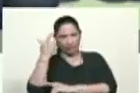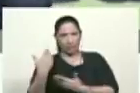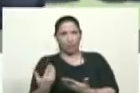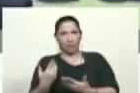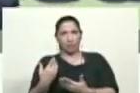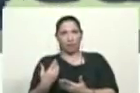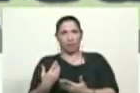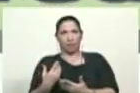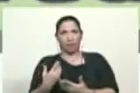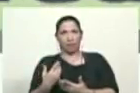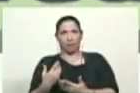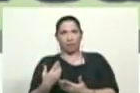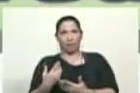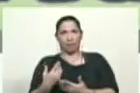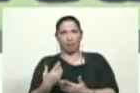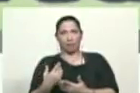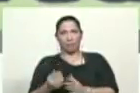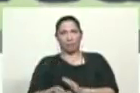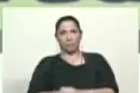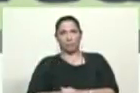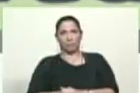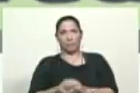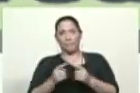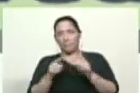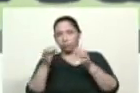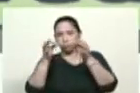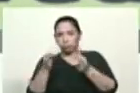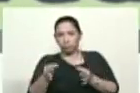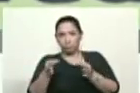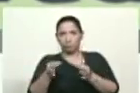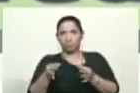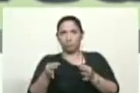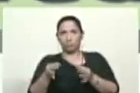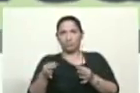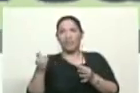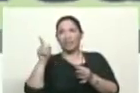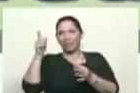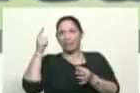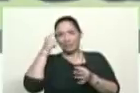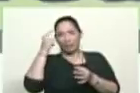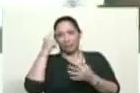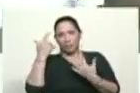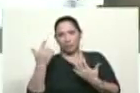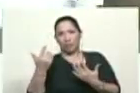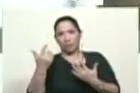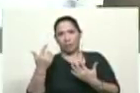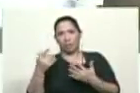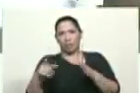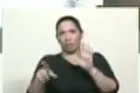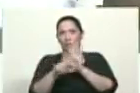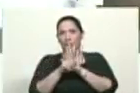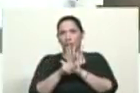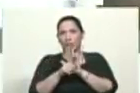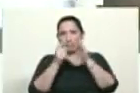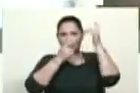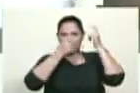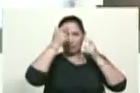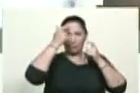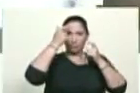con sus aparatos bien establecidos, ya ellos sabían que legalmente